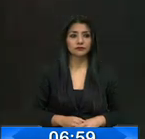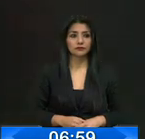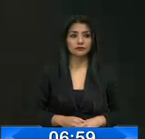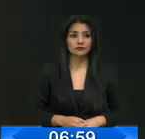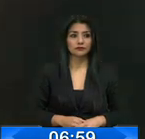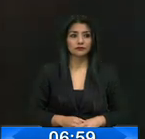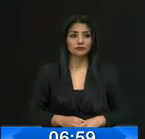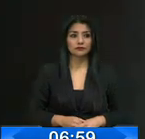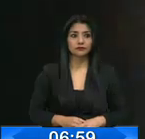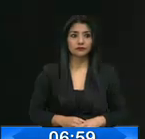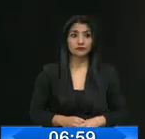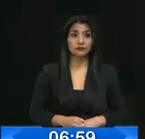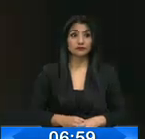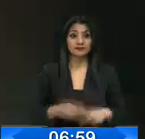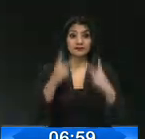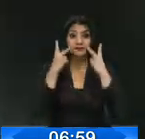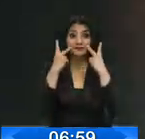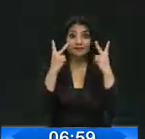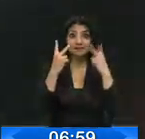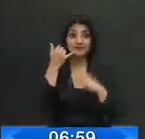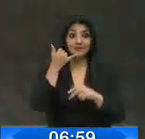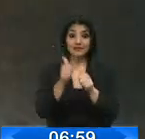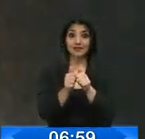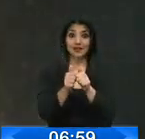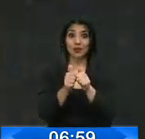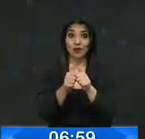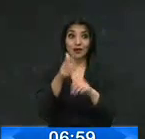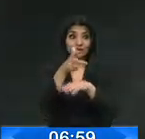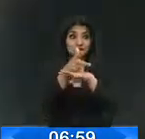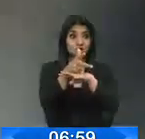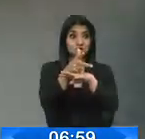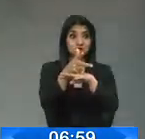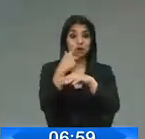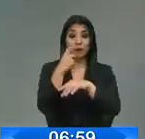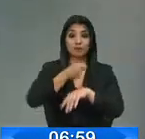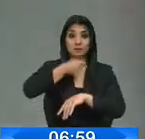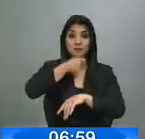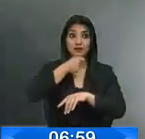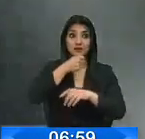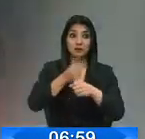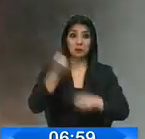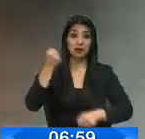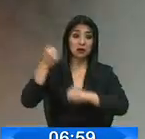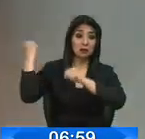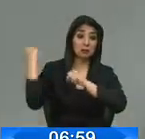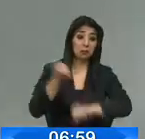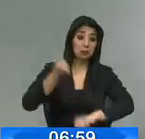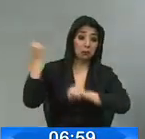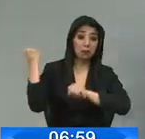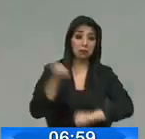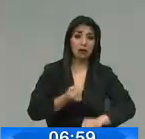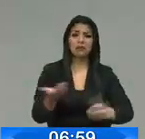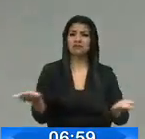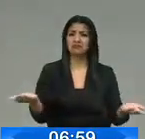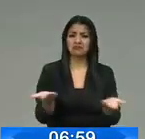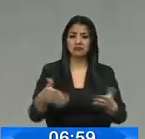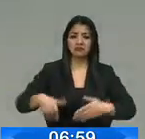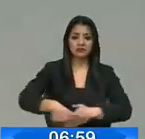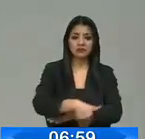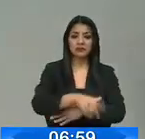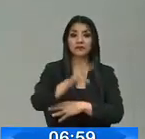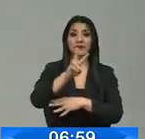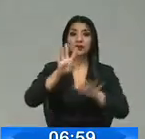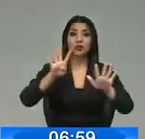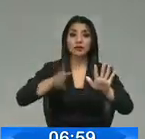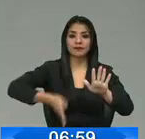En este video captado por celular, se observa a un adulto mayor golpear a un hombre con un palo en el sector de la 29 y Maldonado,